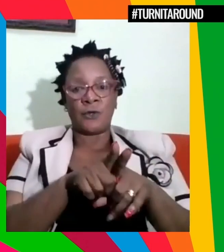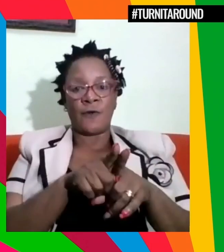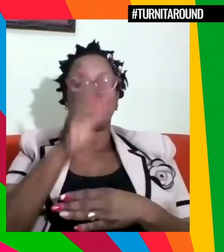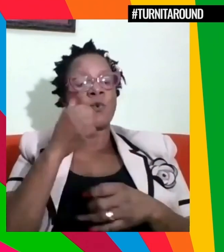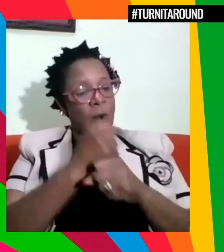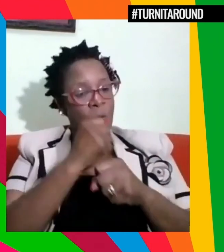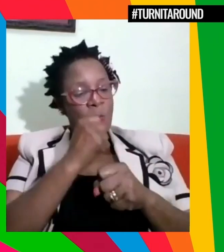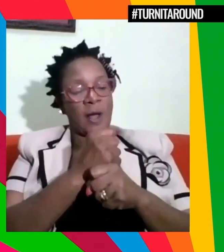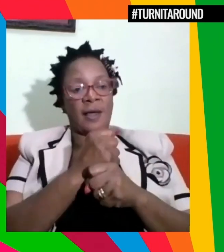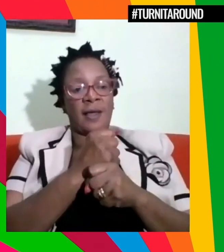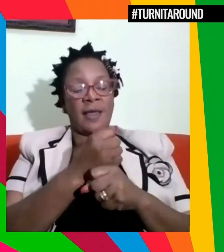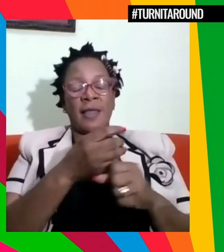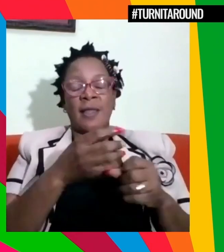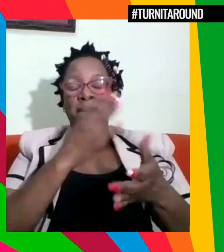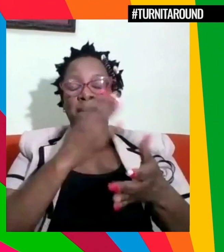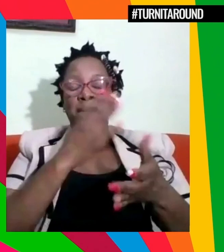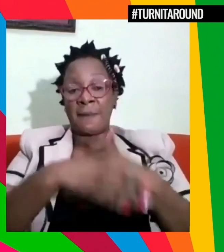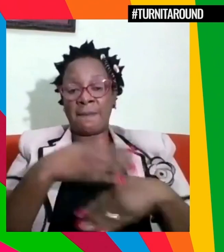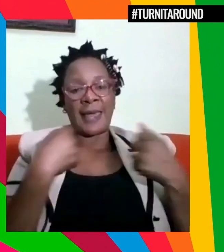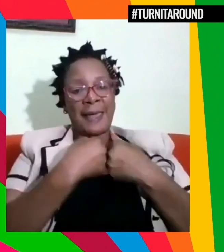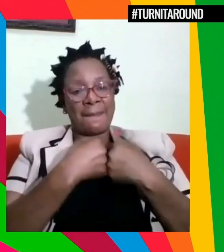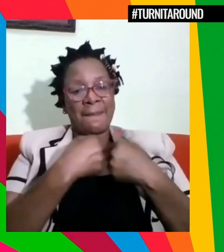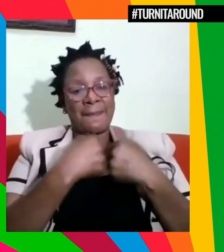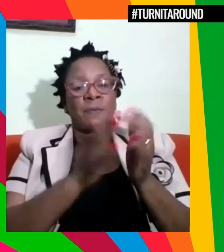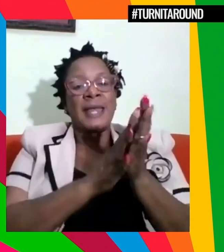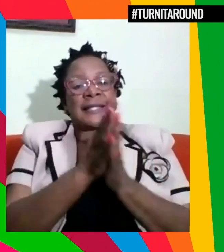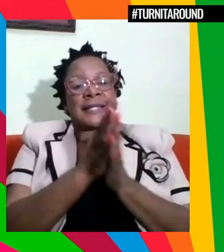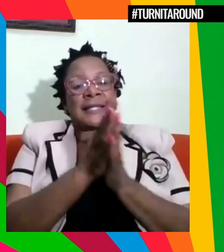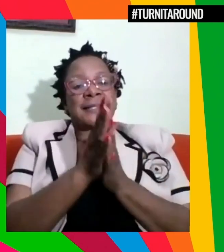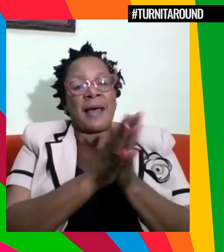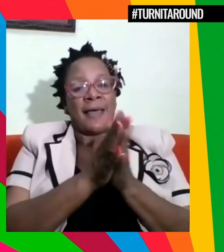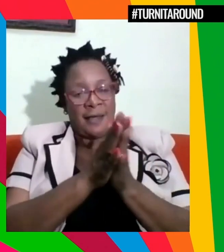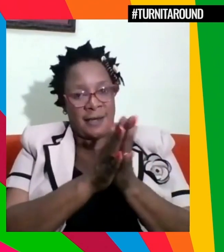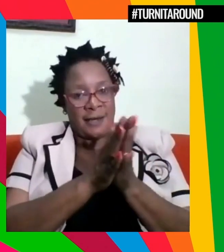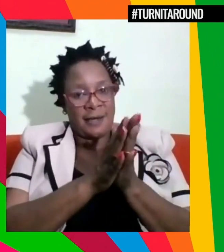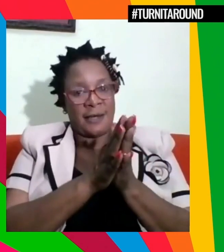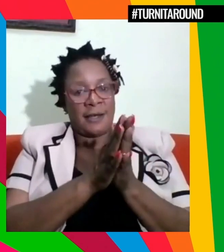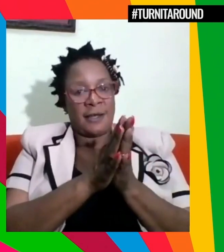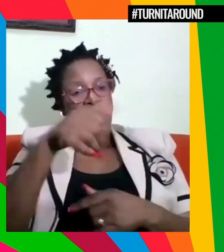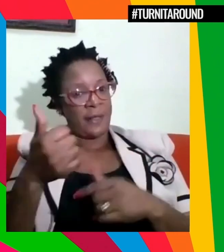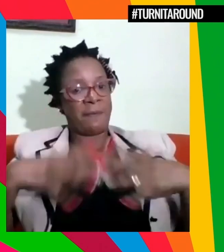Y también que pueda ver los Juegos Paralímpicos y estar allí con los demás. Gracias, bebé.